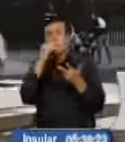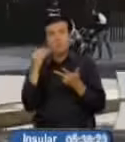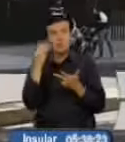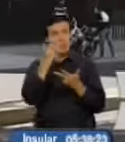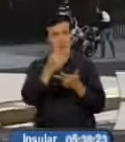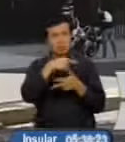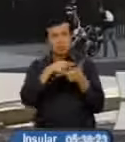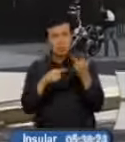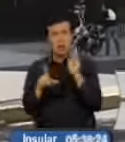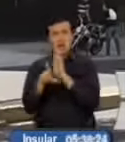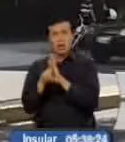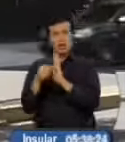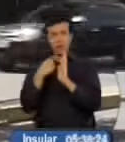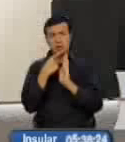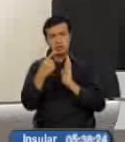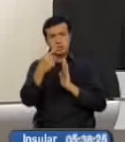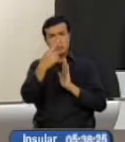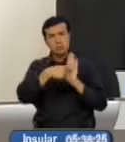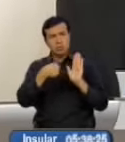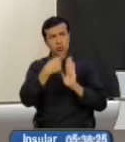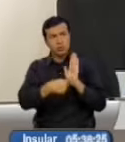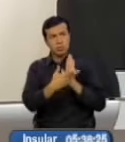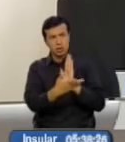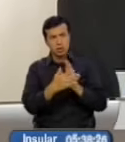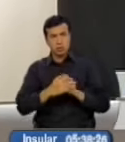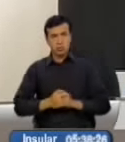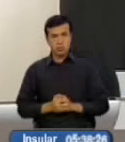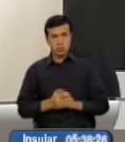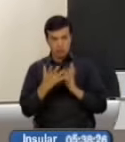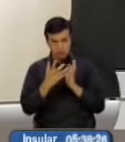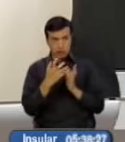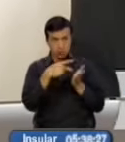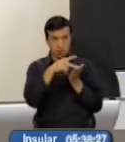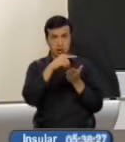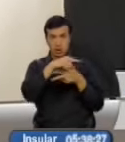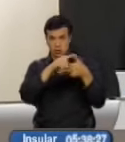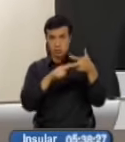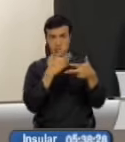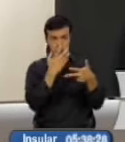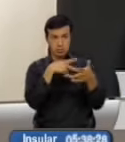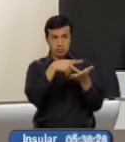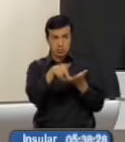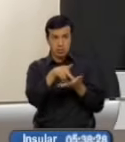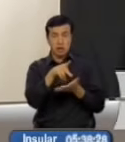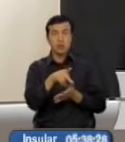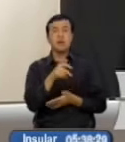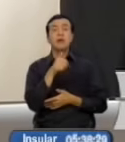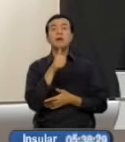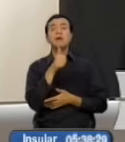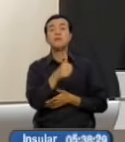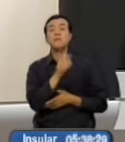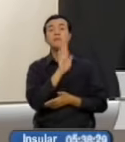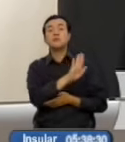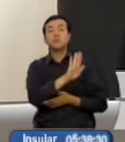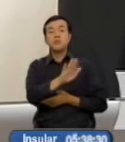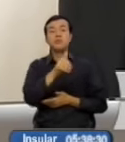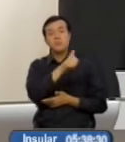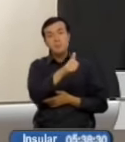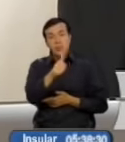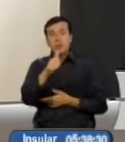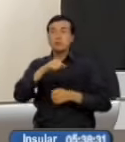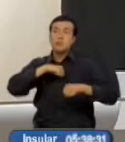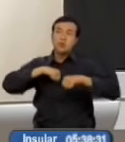recursos públicos según las normas vigentes. Tenían que ser pagados, si se deseaba cubrir estos importantes beneficios sociales,